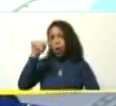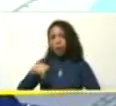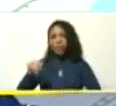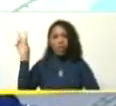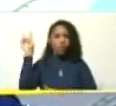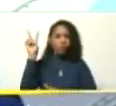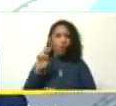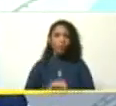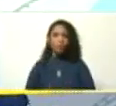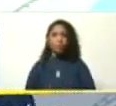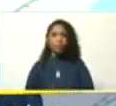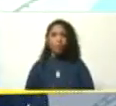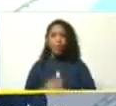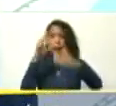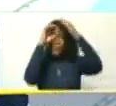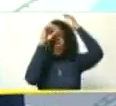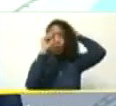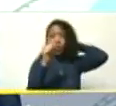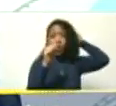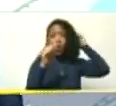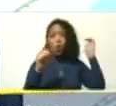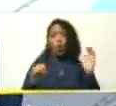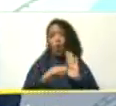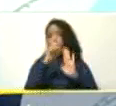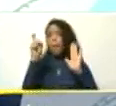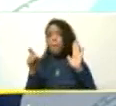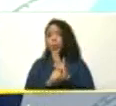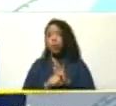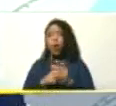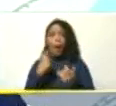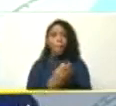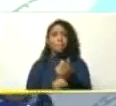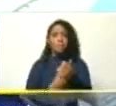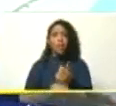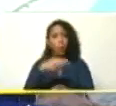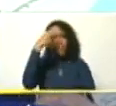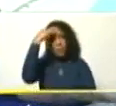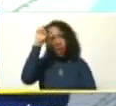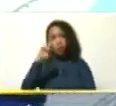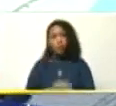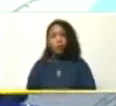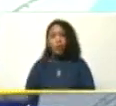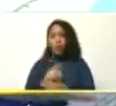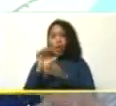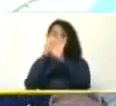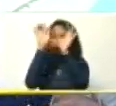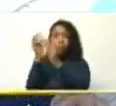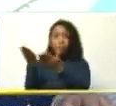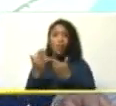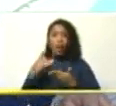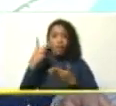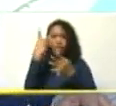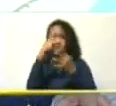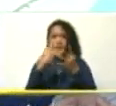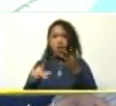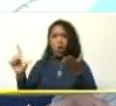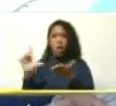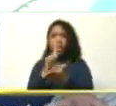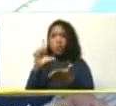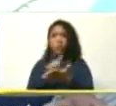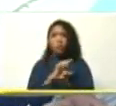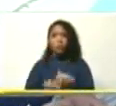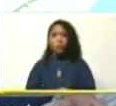Venezuela, embajador plenipotenciario de nuestro hermano México. Y él me regaló varios libros, aquí los traje.